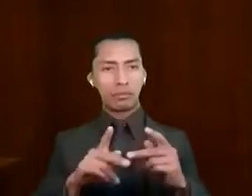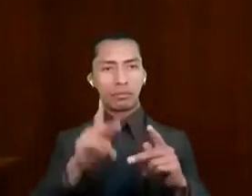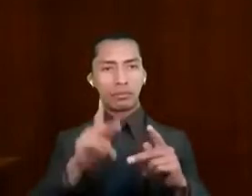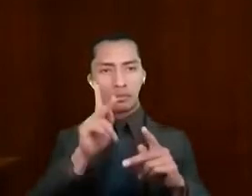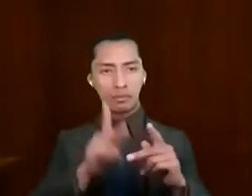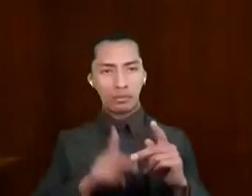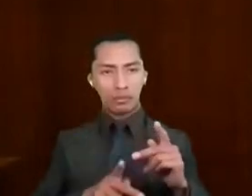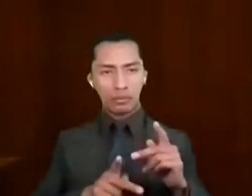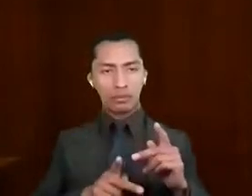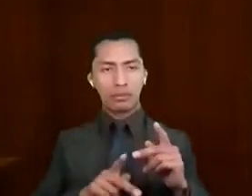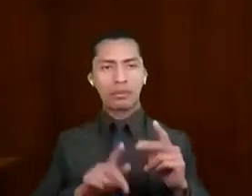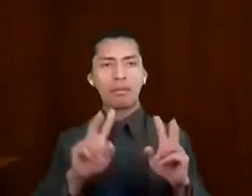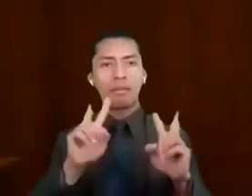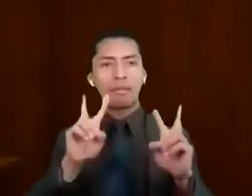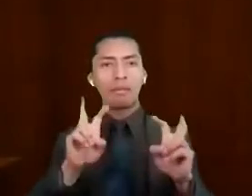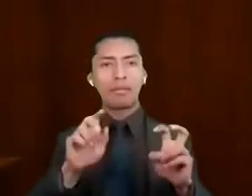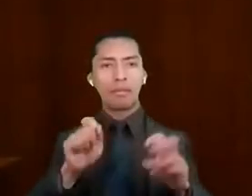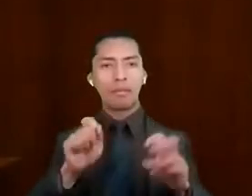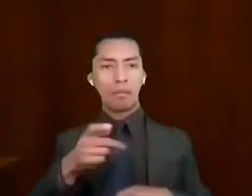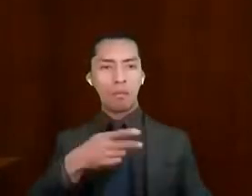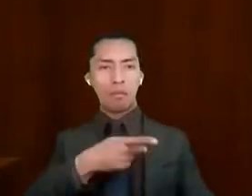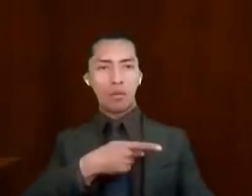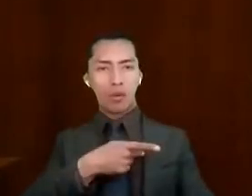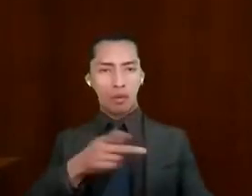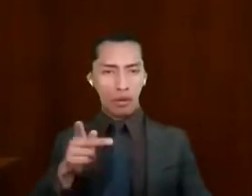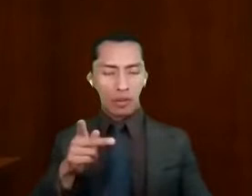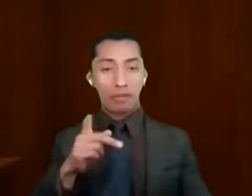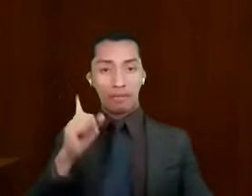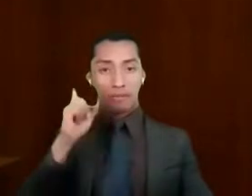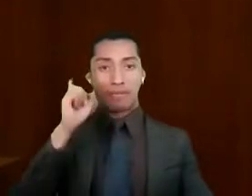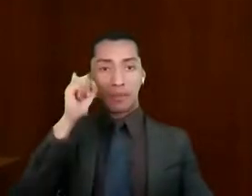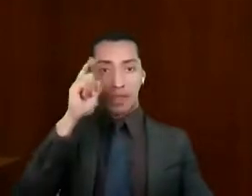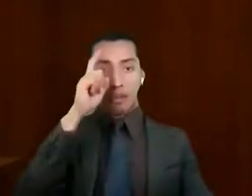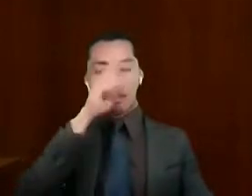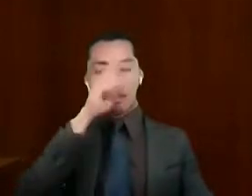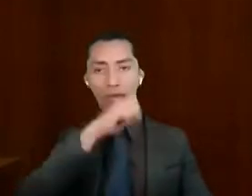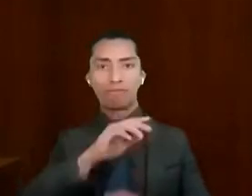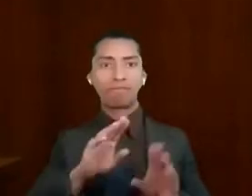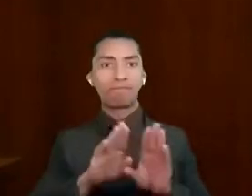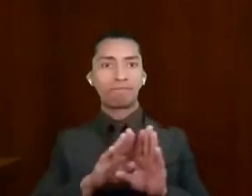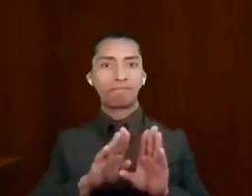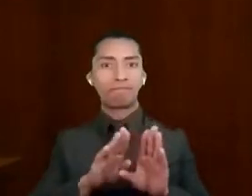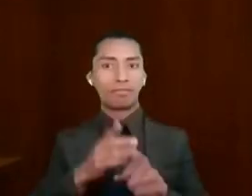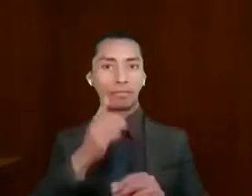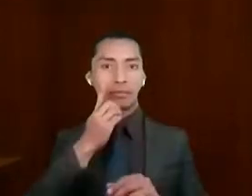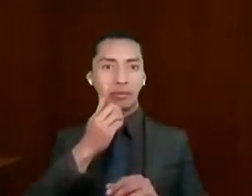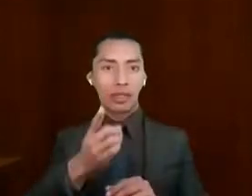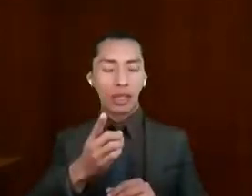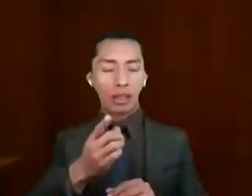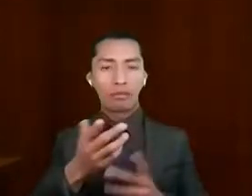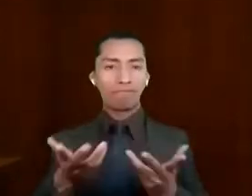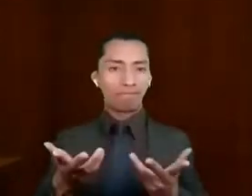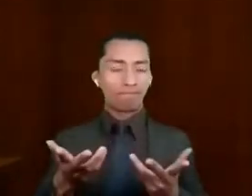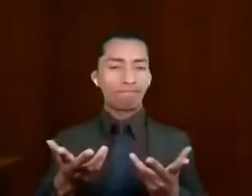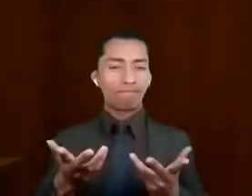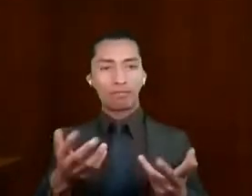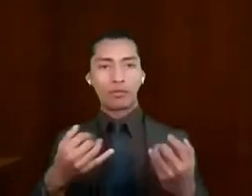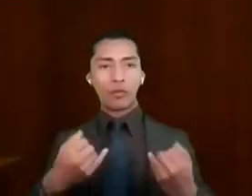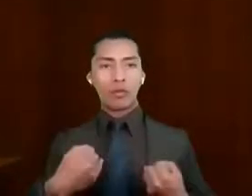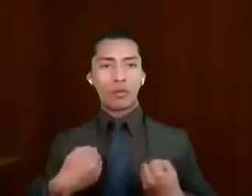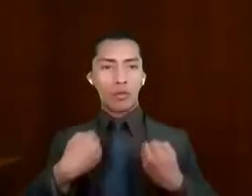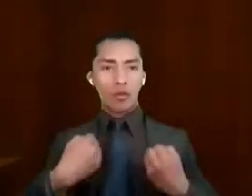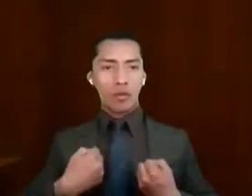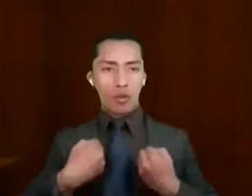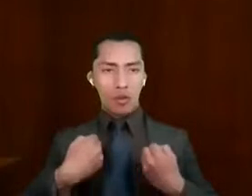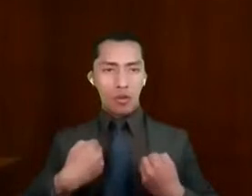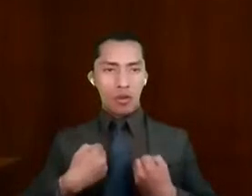pobreza. Complicado por dónde empezar, por la brecha que hay entre jóvenes, el problema